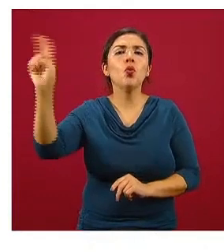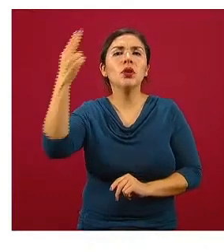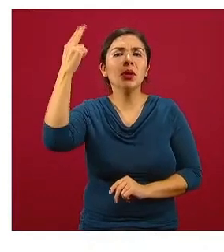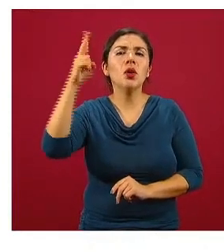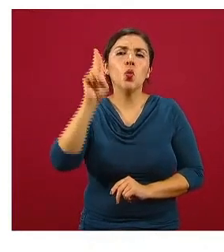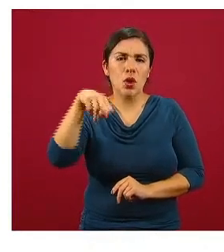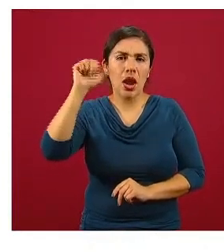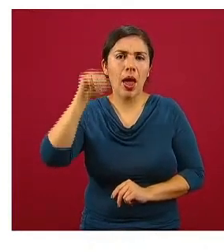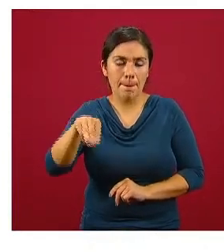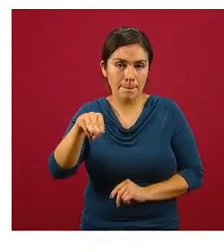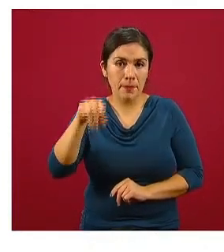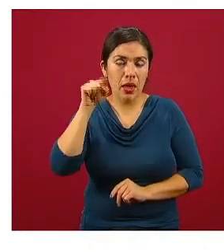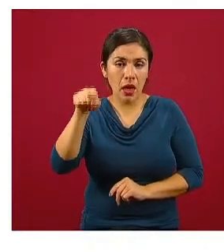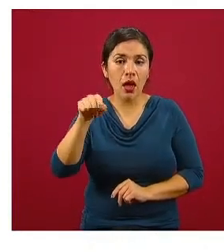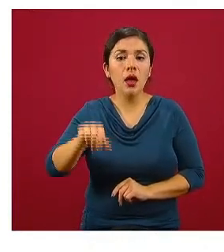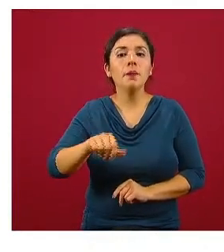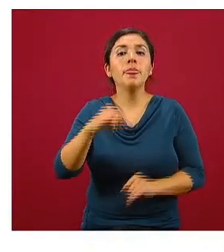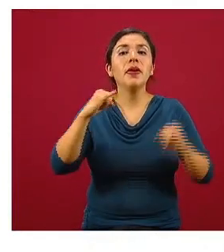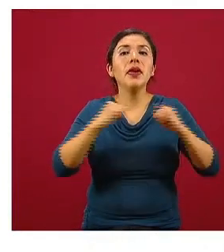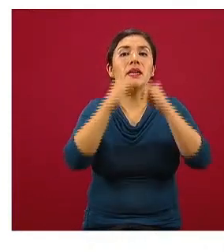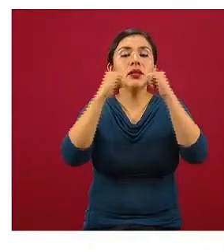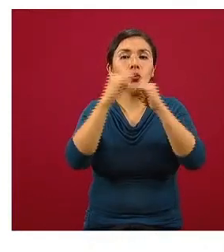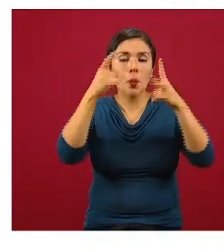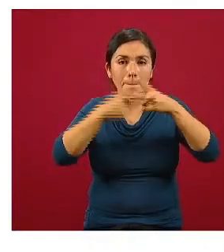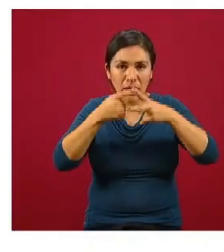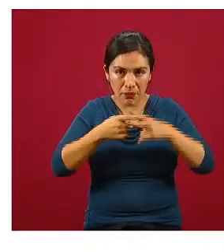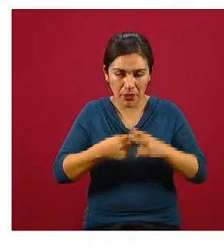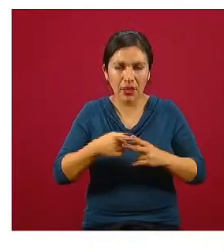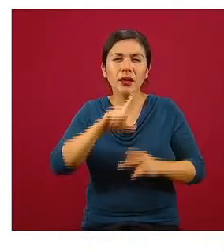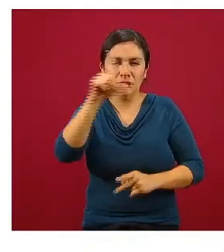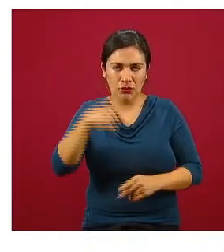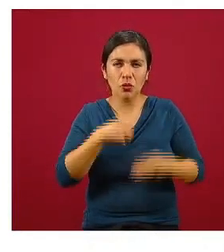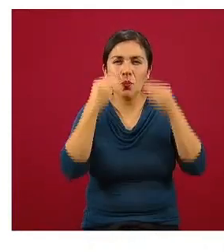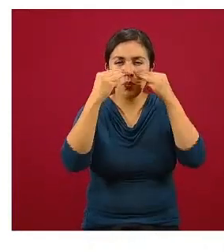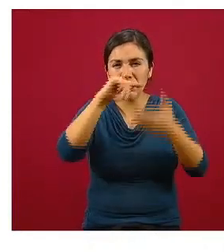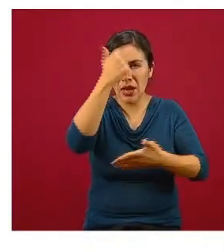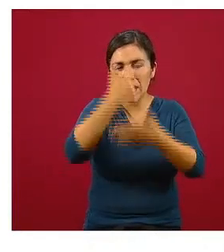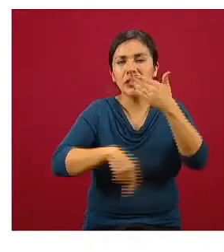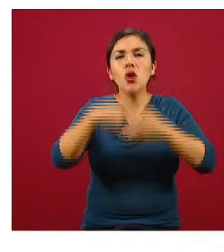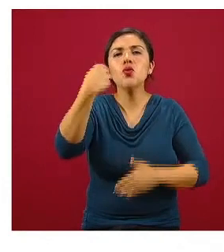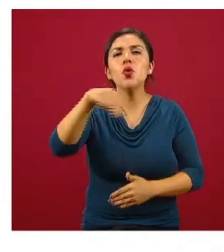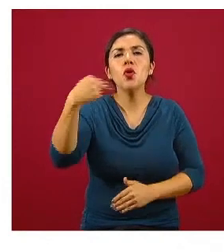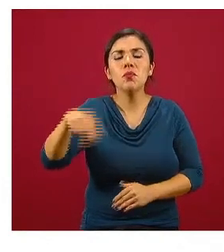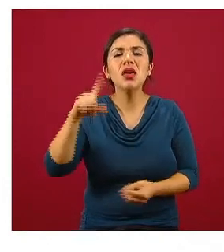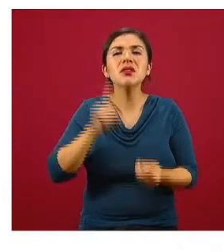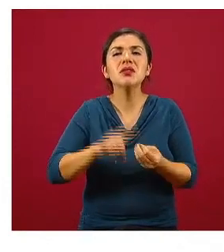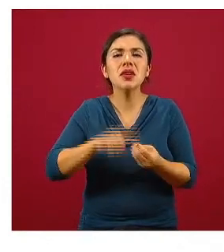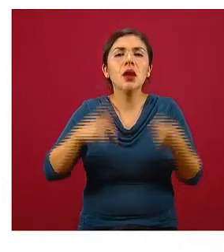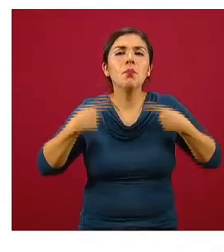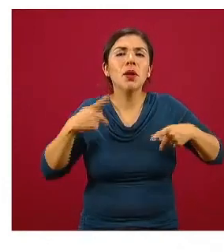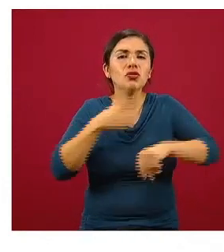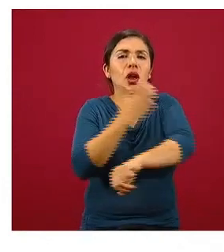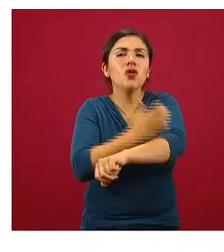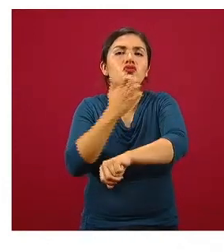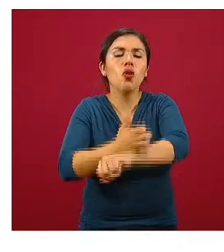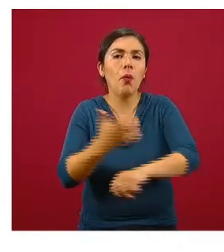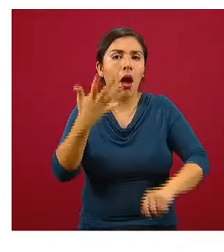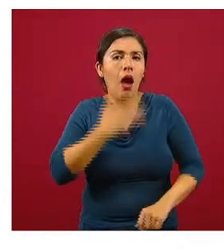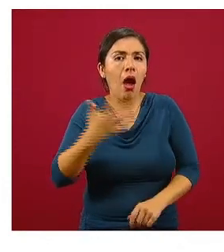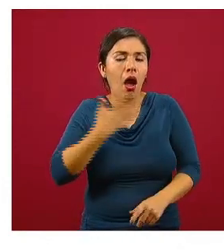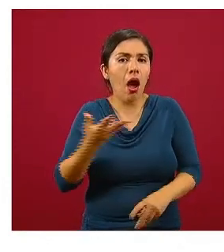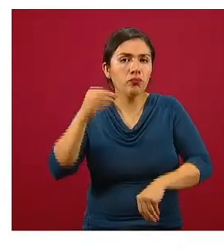de México, del Instituto de Matemáticas. Ahorita les vamos a mostrar la lista de los nombres de los y las colegas que han